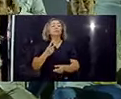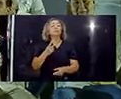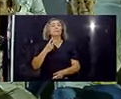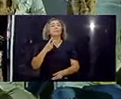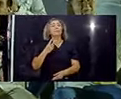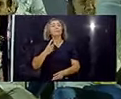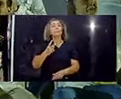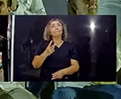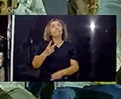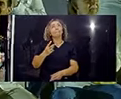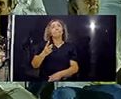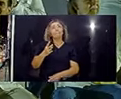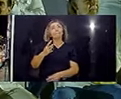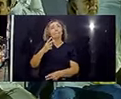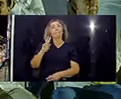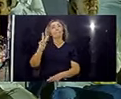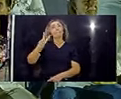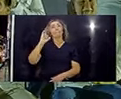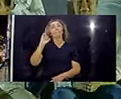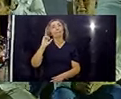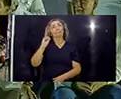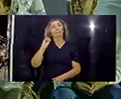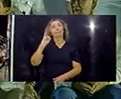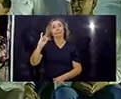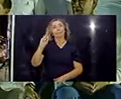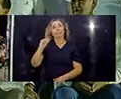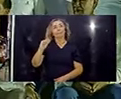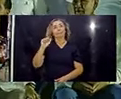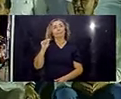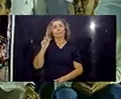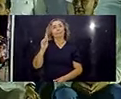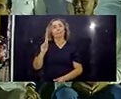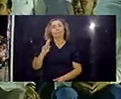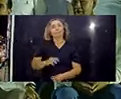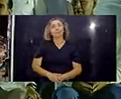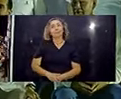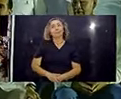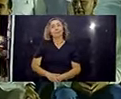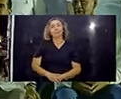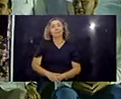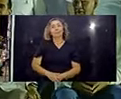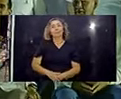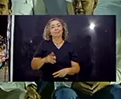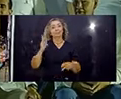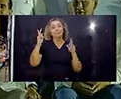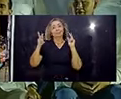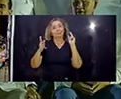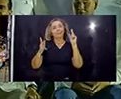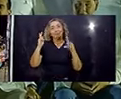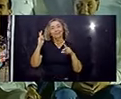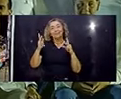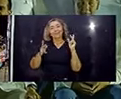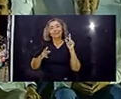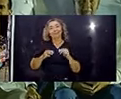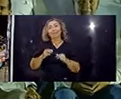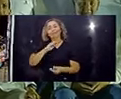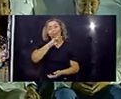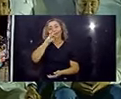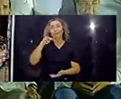vamos a las colonias del sur donde pocos candidatos a la presidencia han